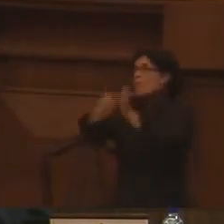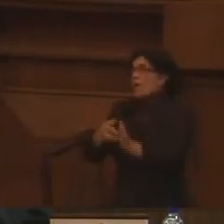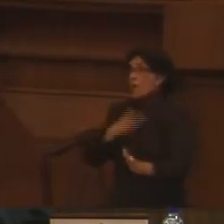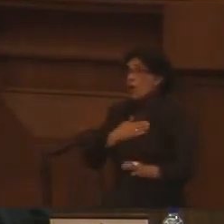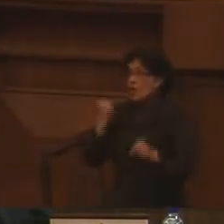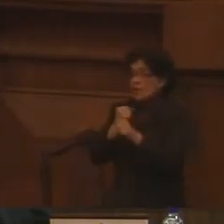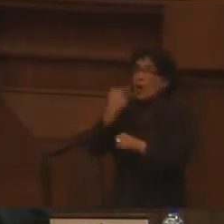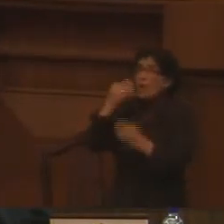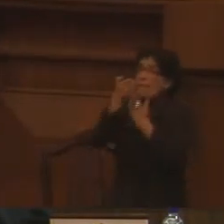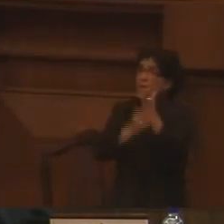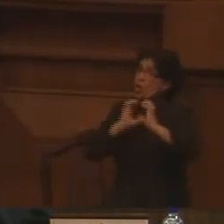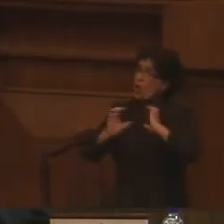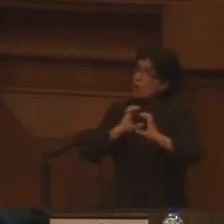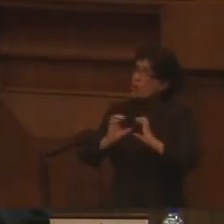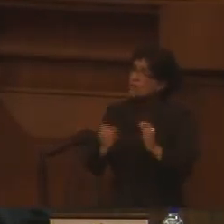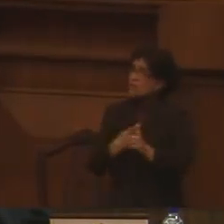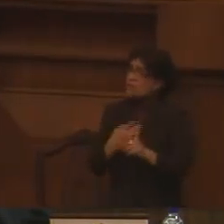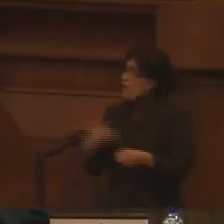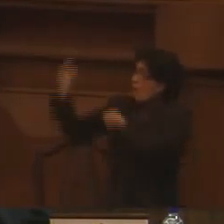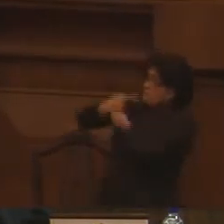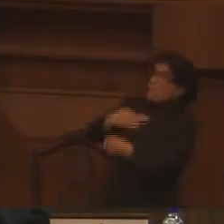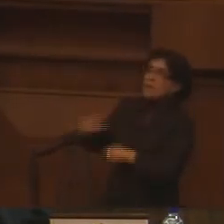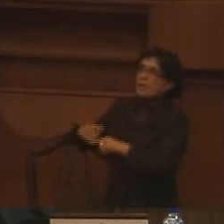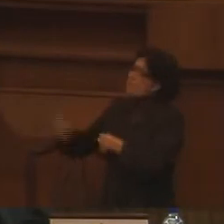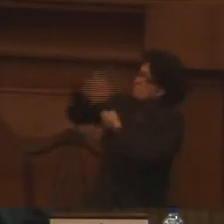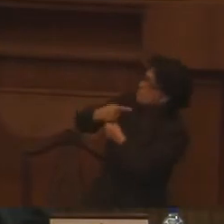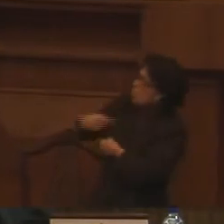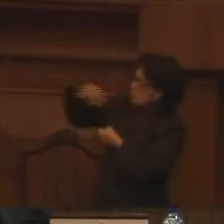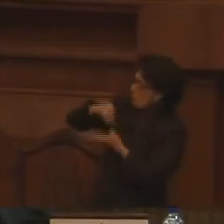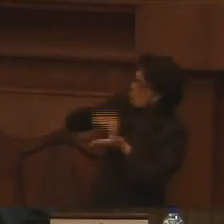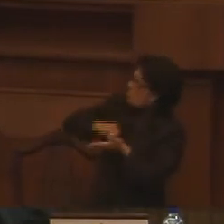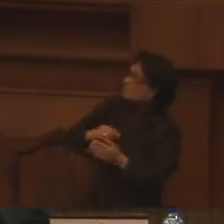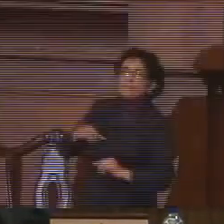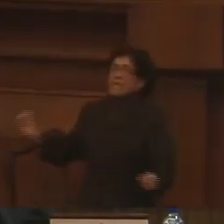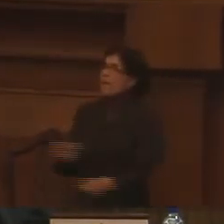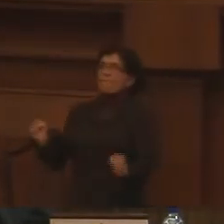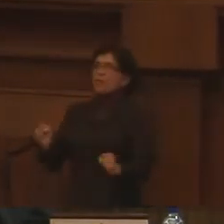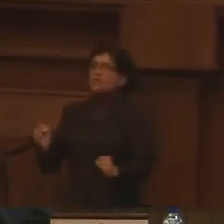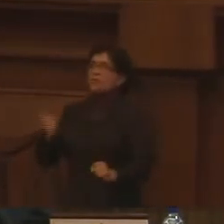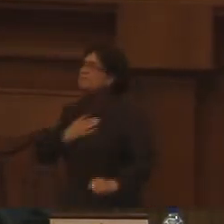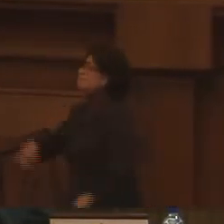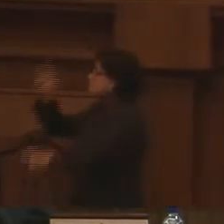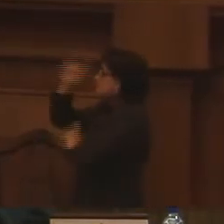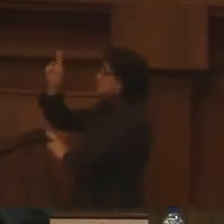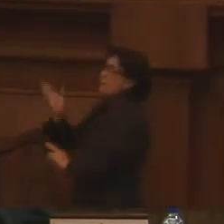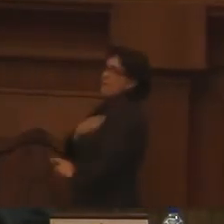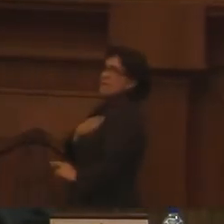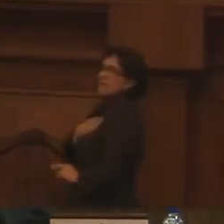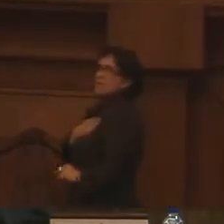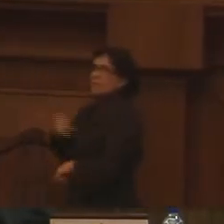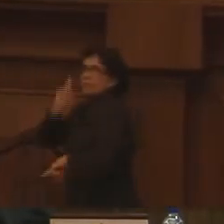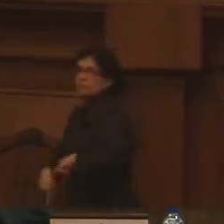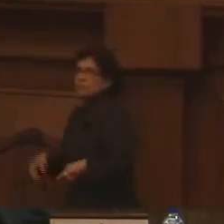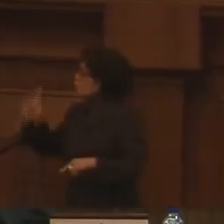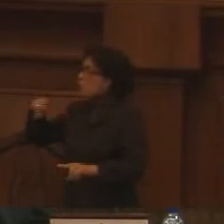los periódicos, las revistas y todo tipo de formas de comunicación para que prevalezcan contenidos